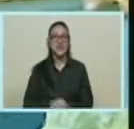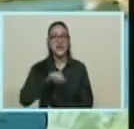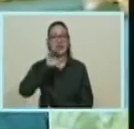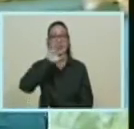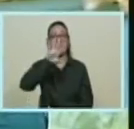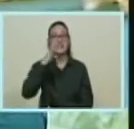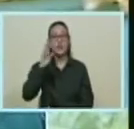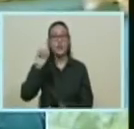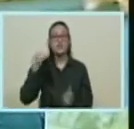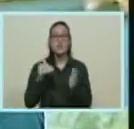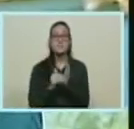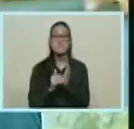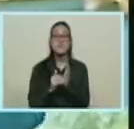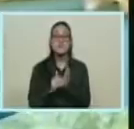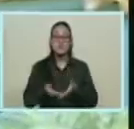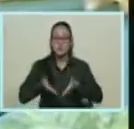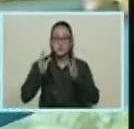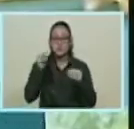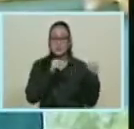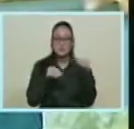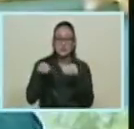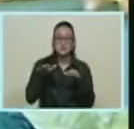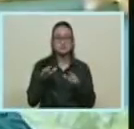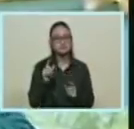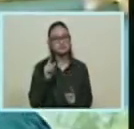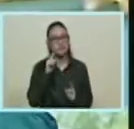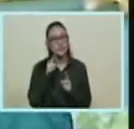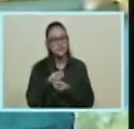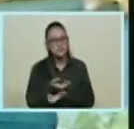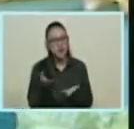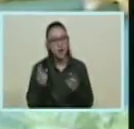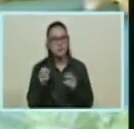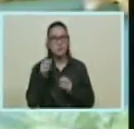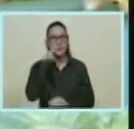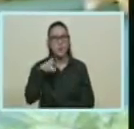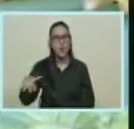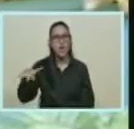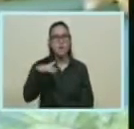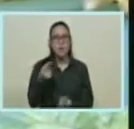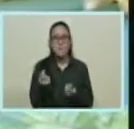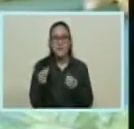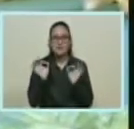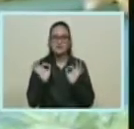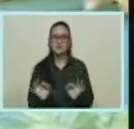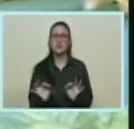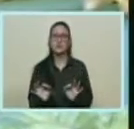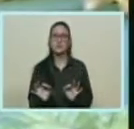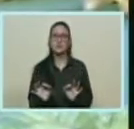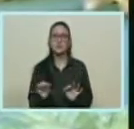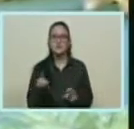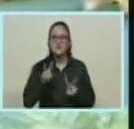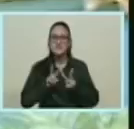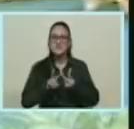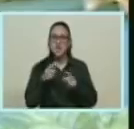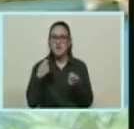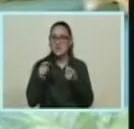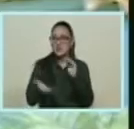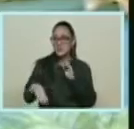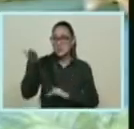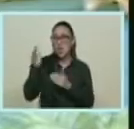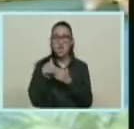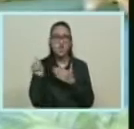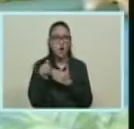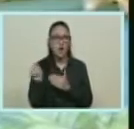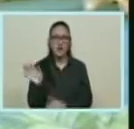540 mil viviendas hechas para el pueblo a precio justo. Porque estas viviendas no se venden a precio de